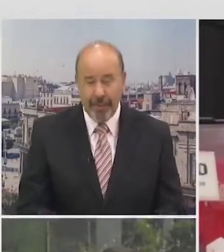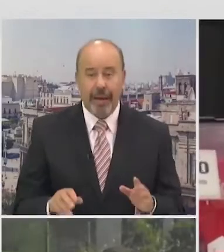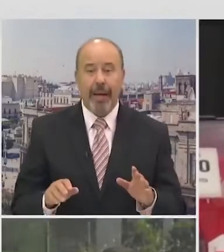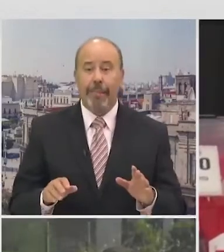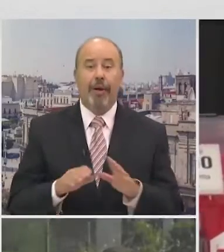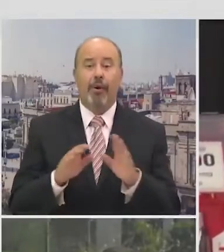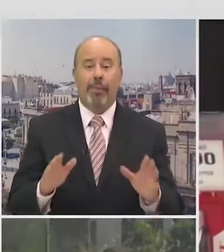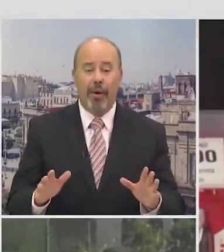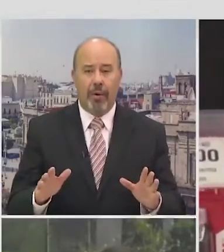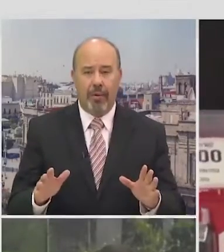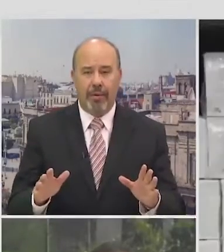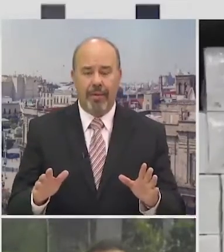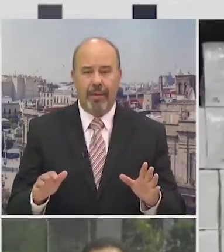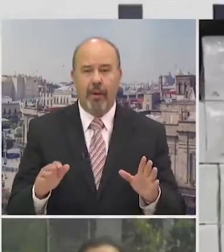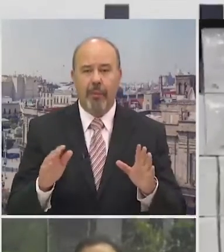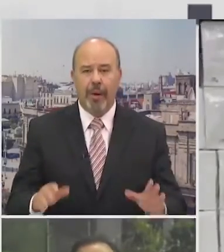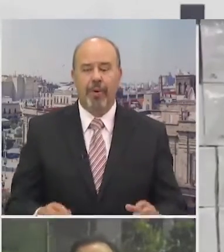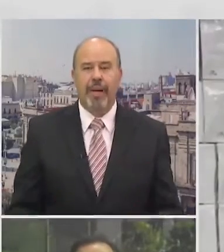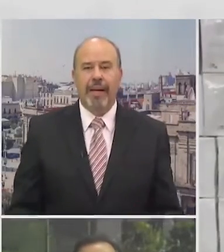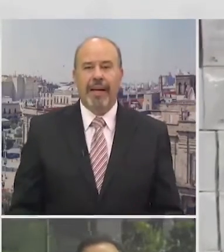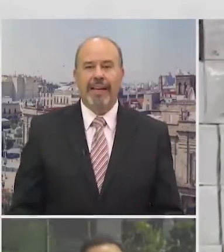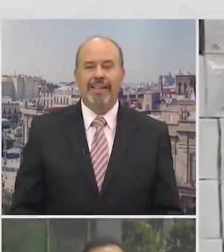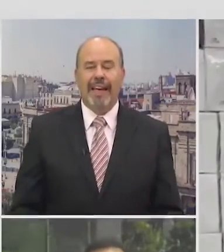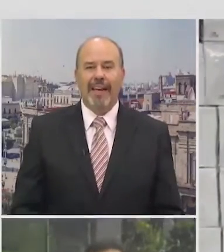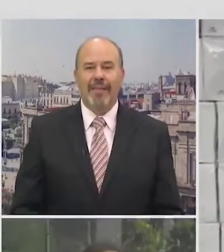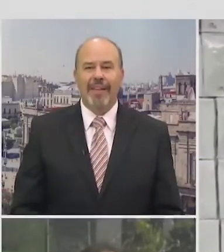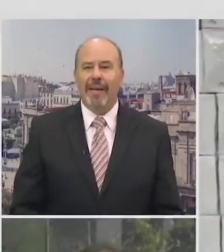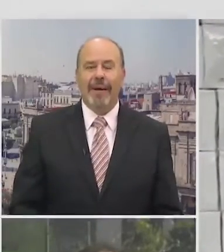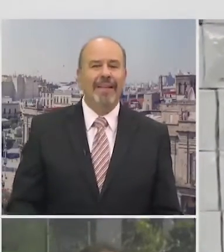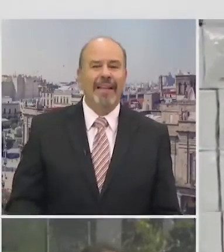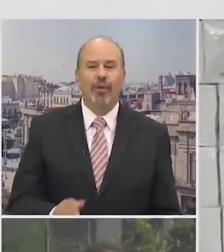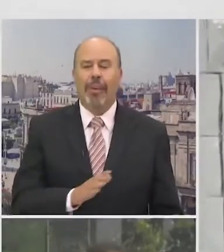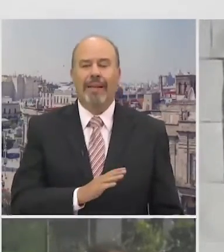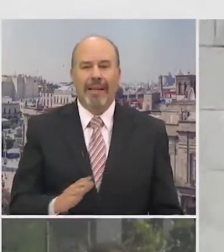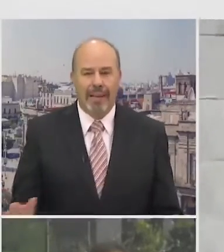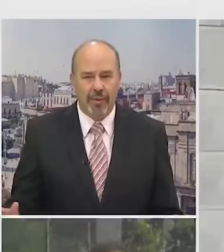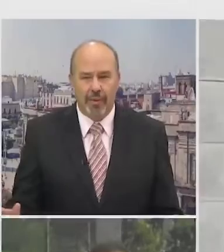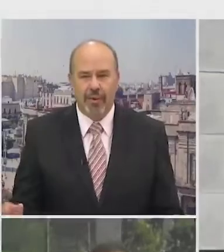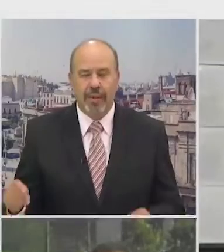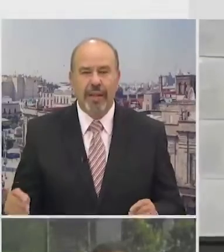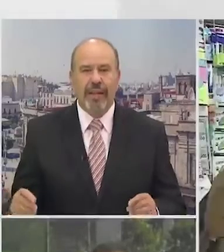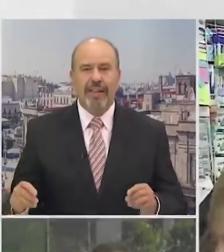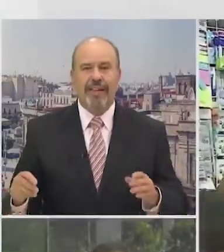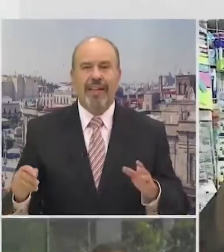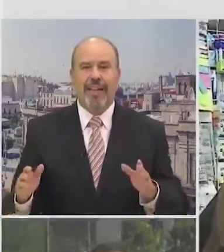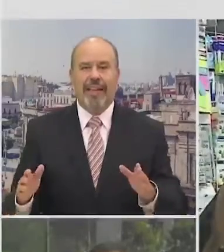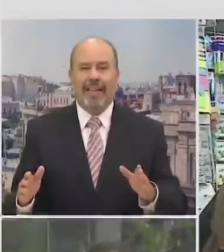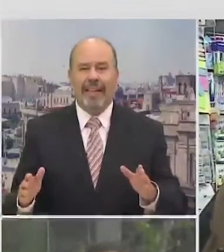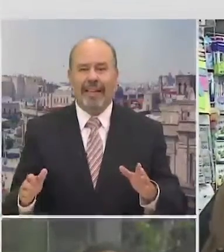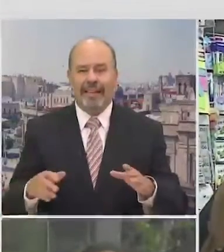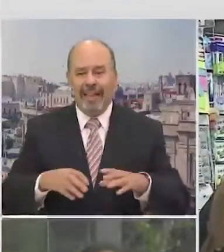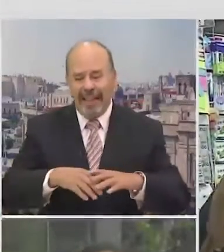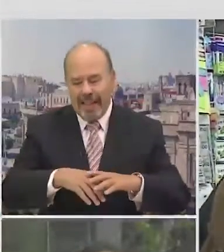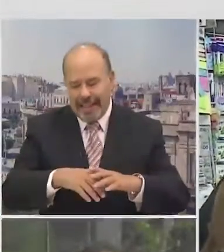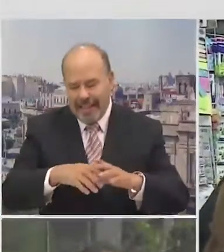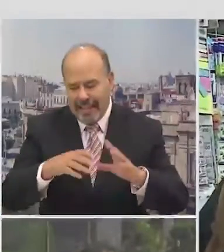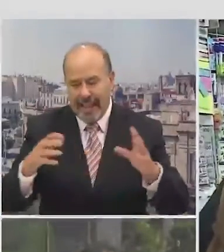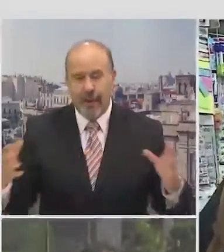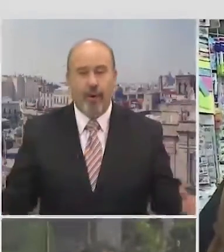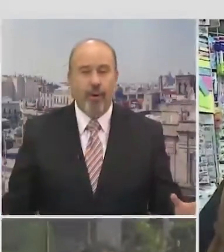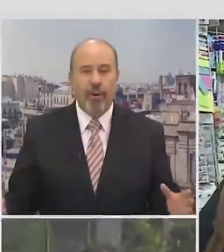describir pero lo peor lo peor es que se van dando bandazos si se se